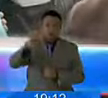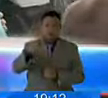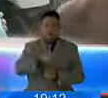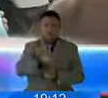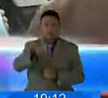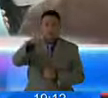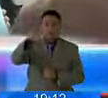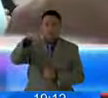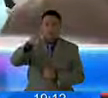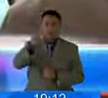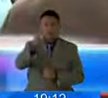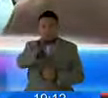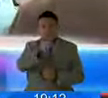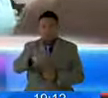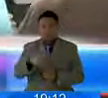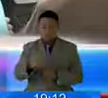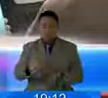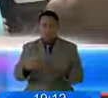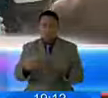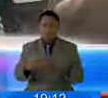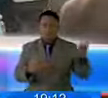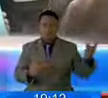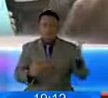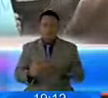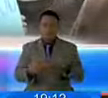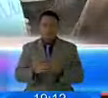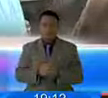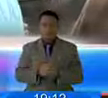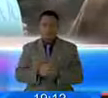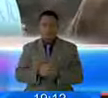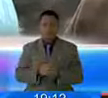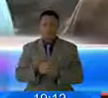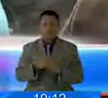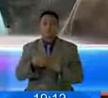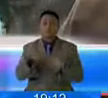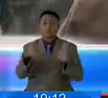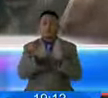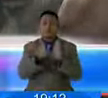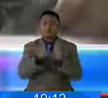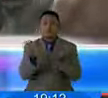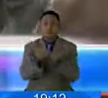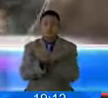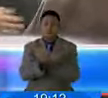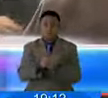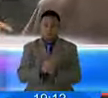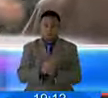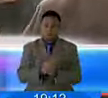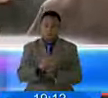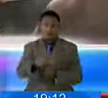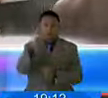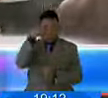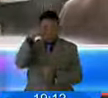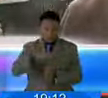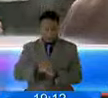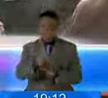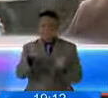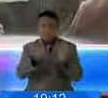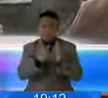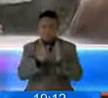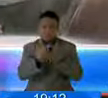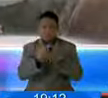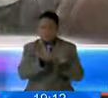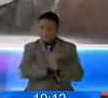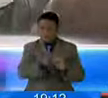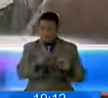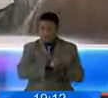percibe Maceo pertenece y viene de la recaudación de la tasa de recolección de basura. Imaginémonos al dejar de cobrar esta